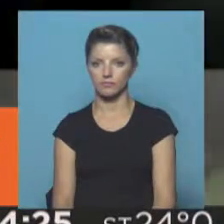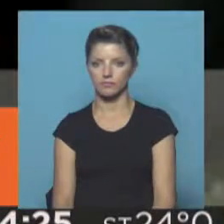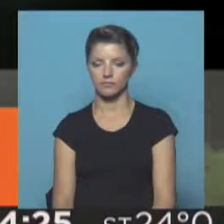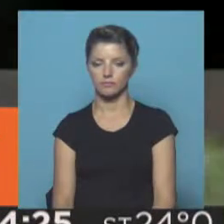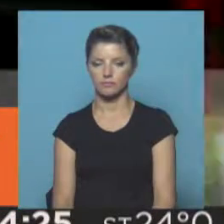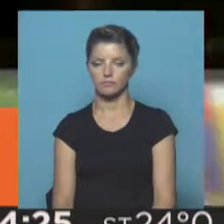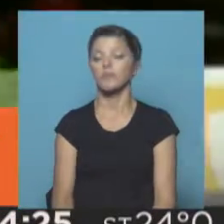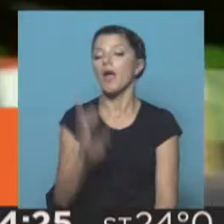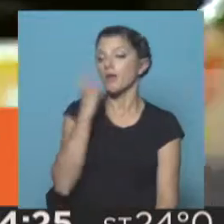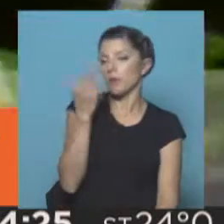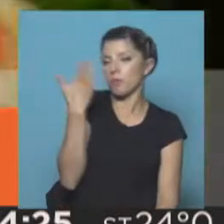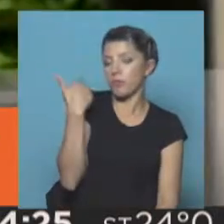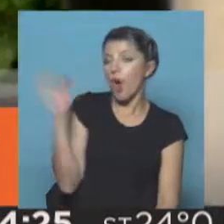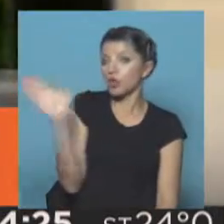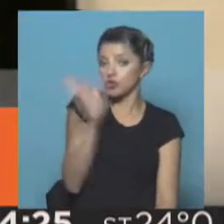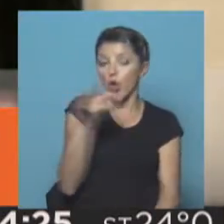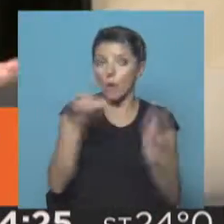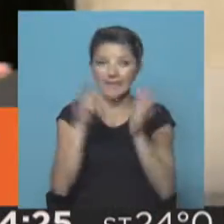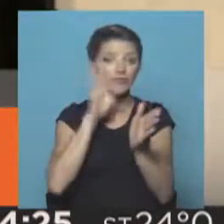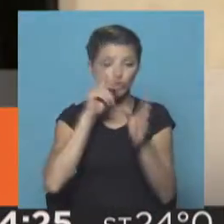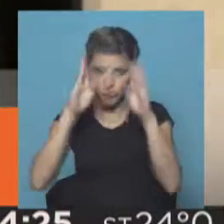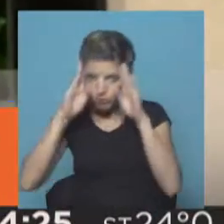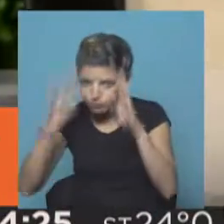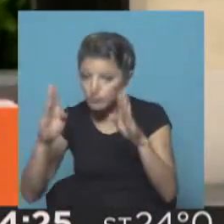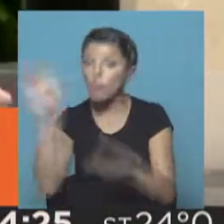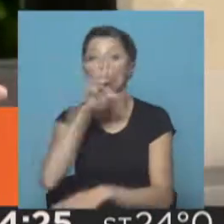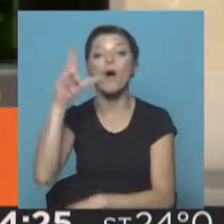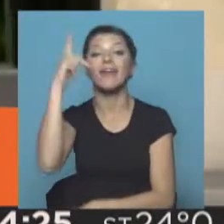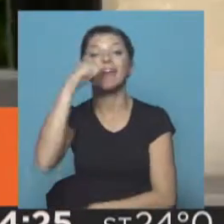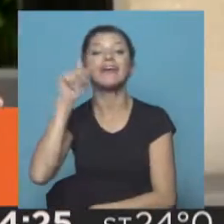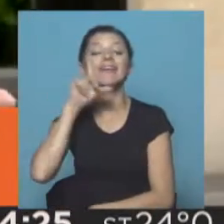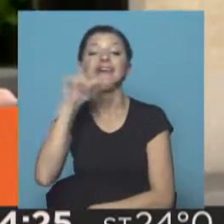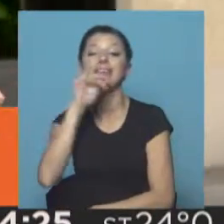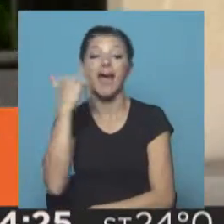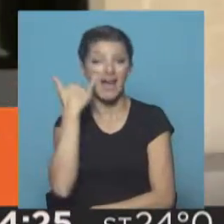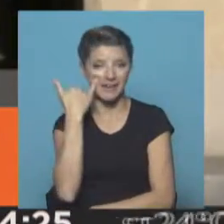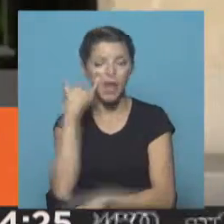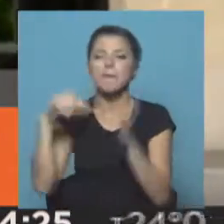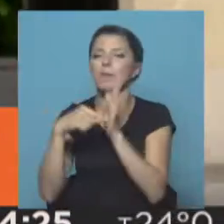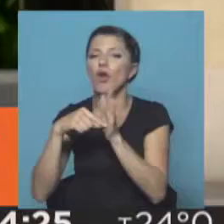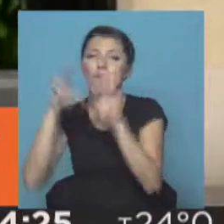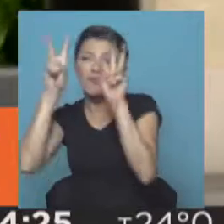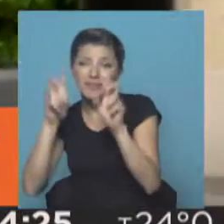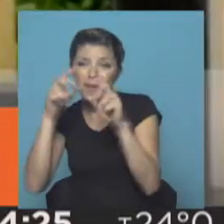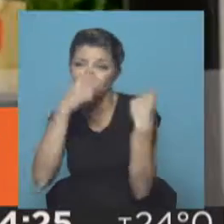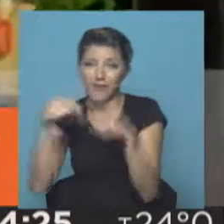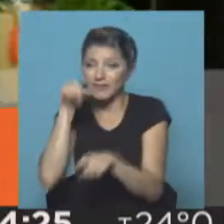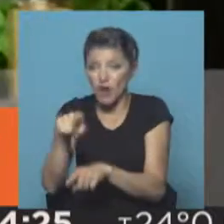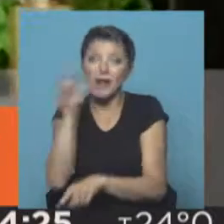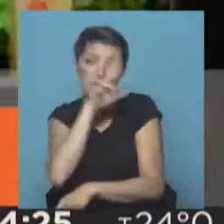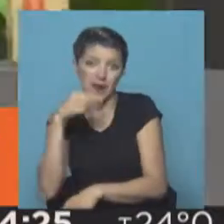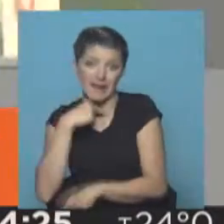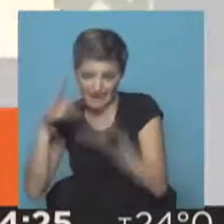Por estos días, todo Estados Unidos tiene la mirada puesta en Hillary Clinton, pero por motivos muy distintos a los que la candidata demócrata